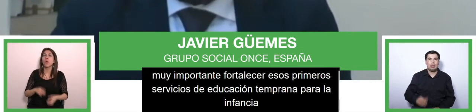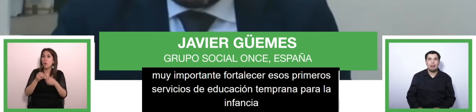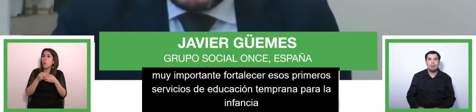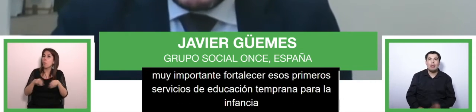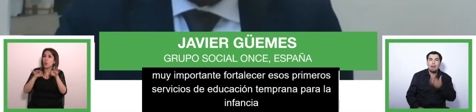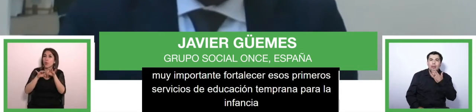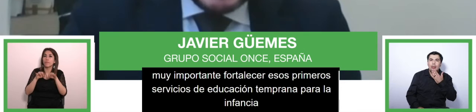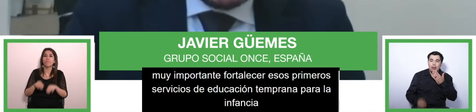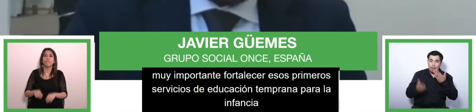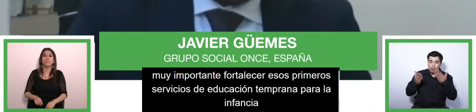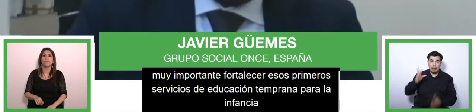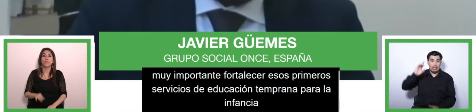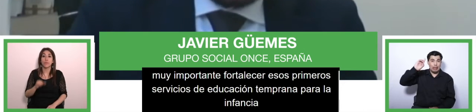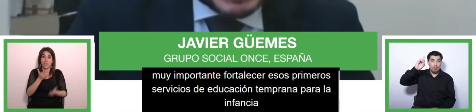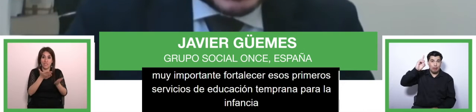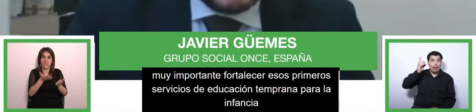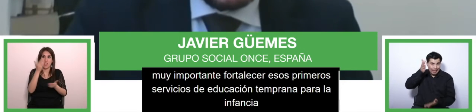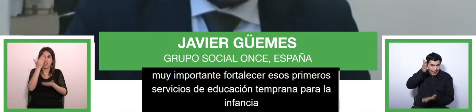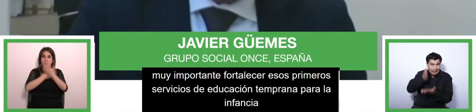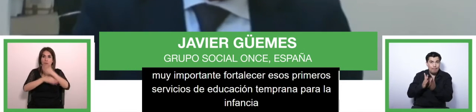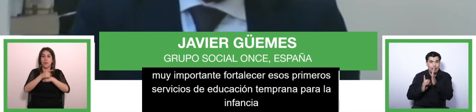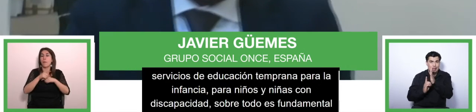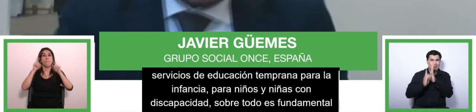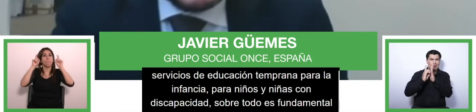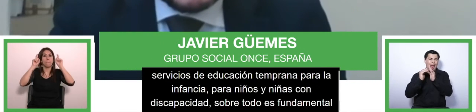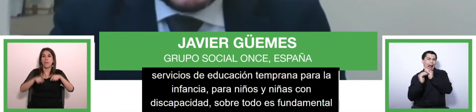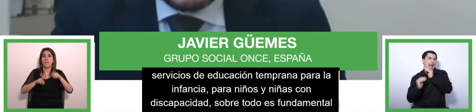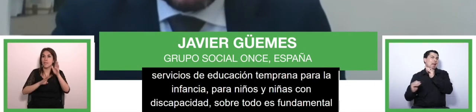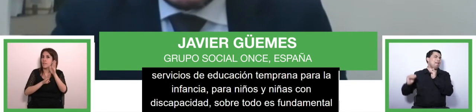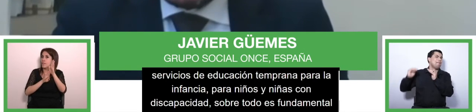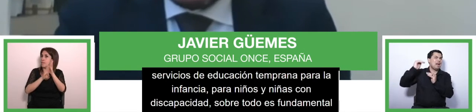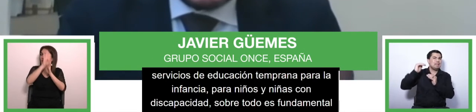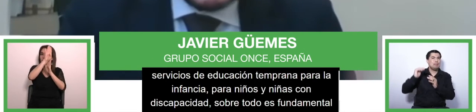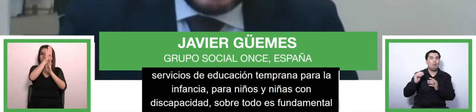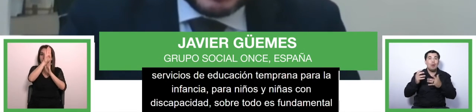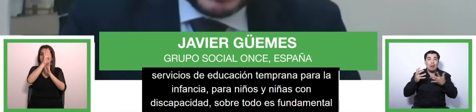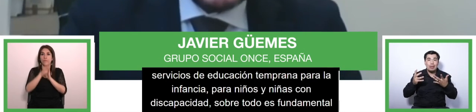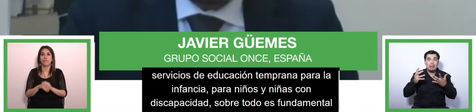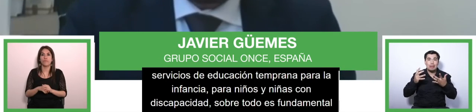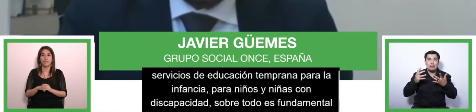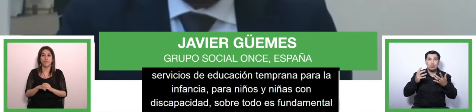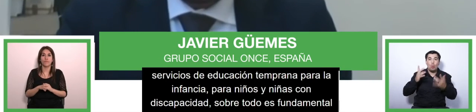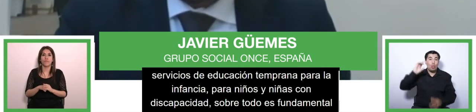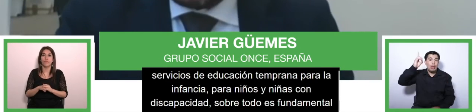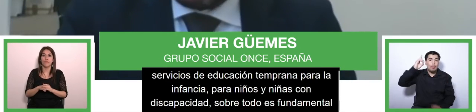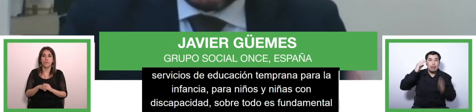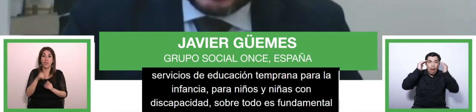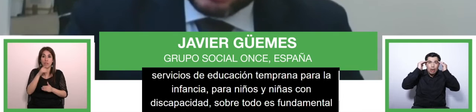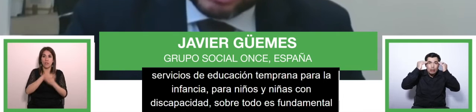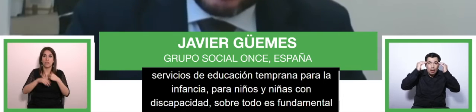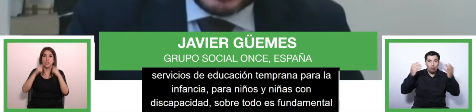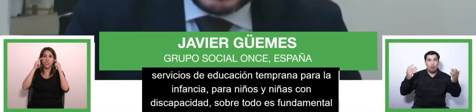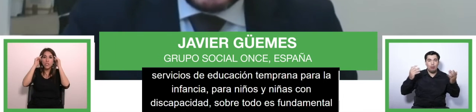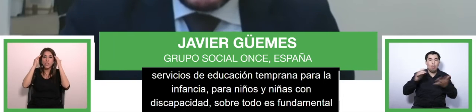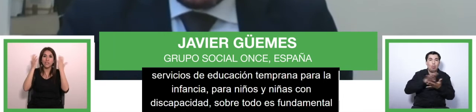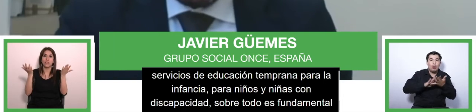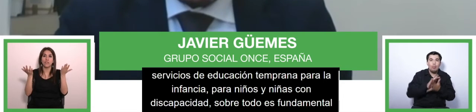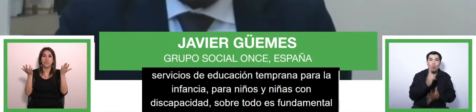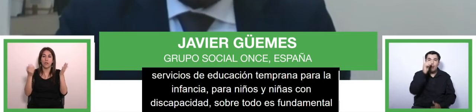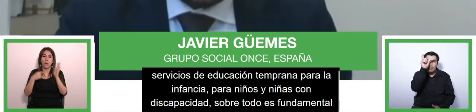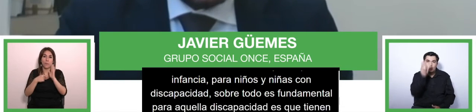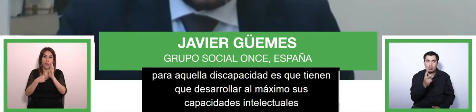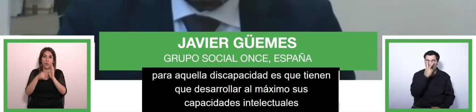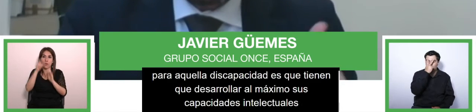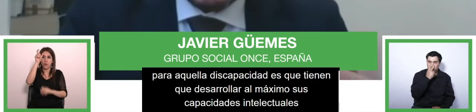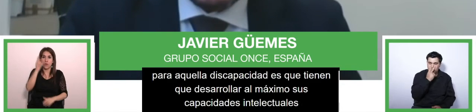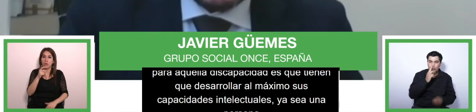aquellas discapacidades que tienen que desarrollar al máximo sus capacidades intelectuales, ya sea una discapacidad intelectual, ya sea una persona con sordoceguera o ya